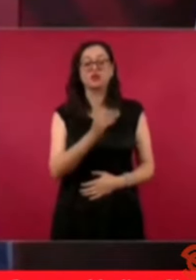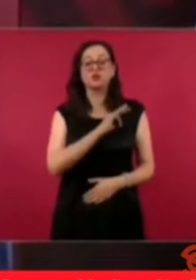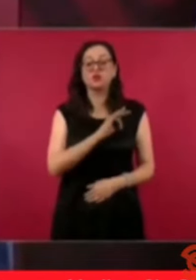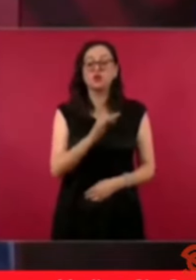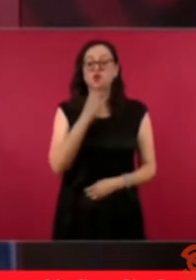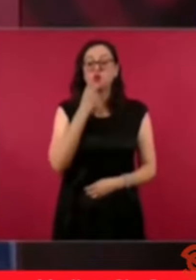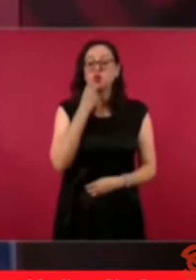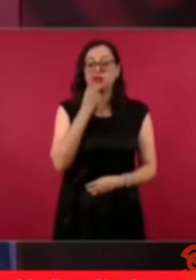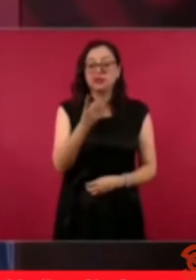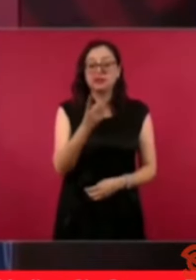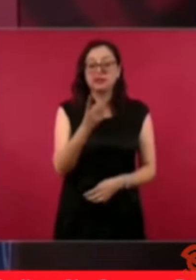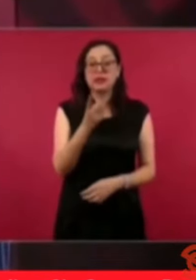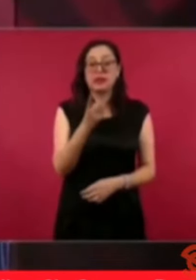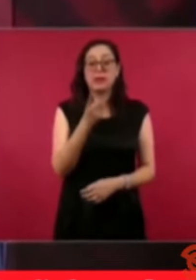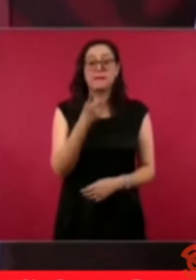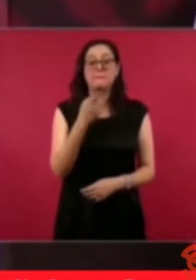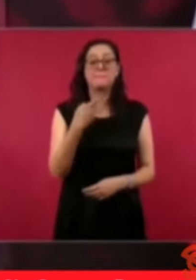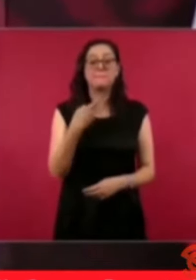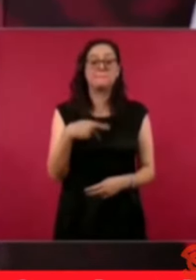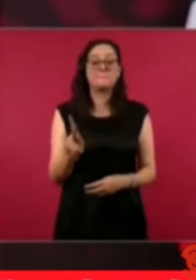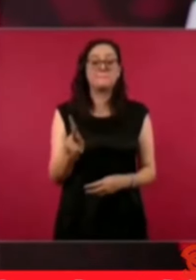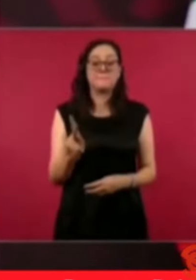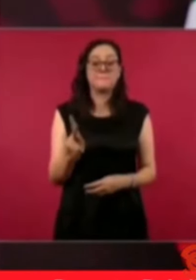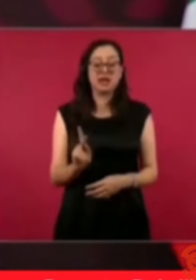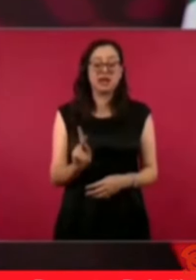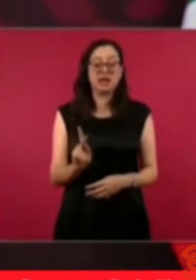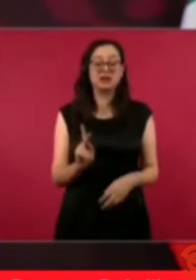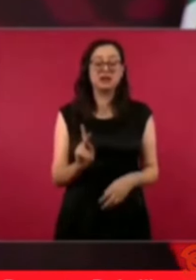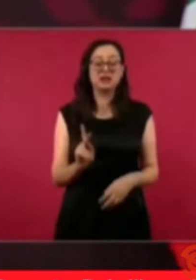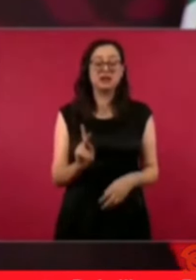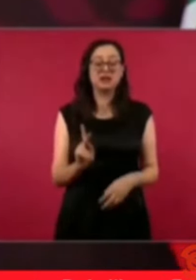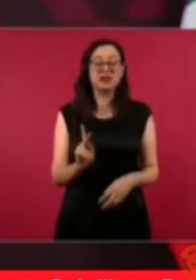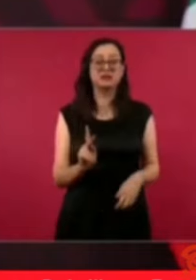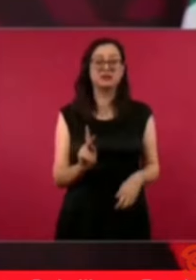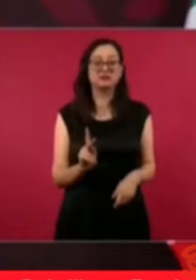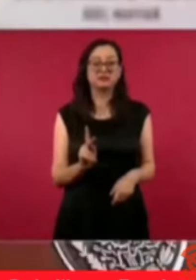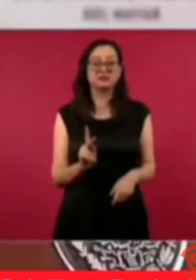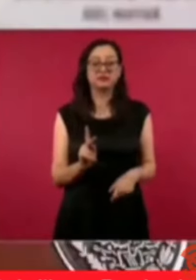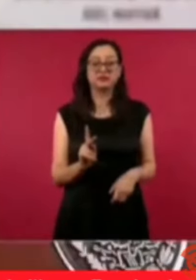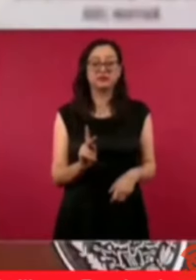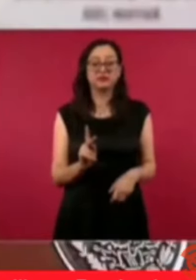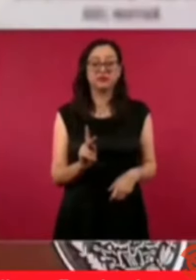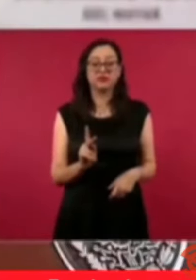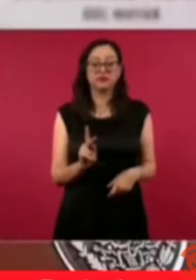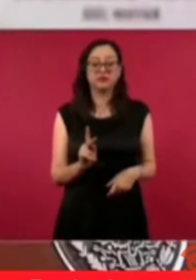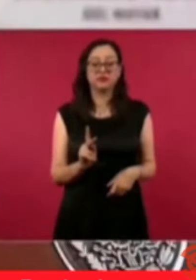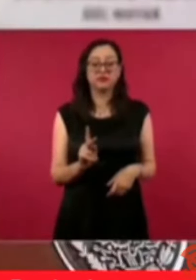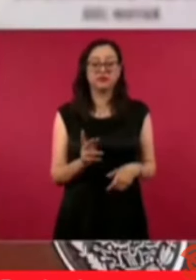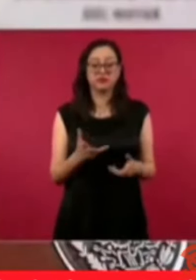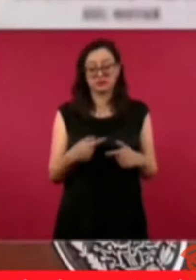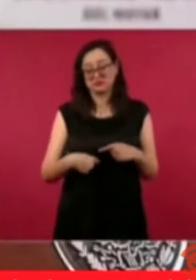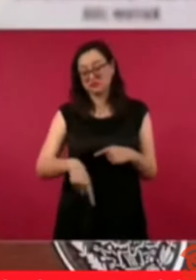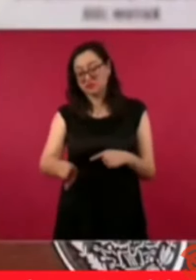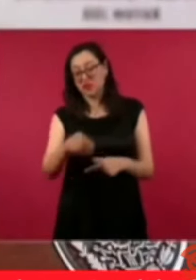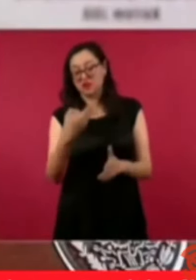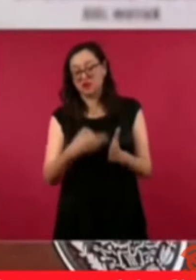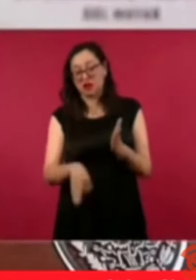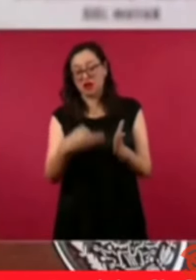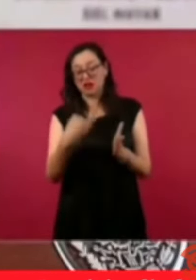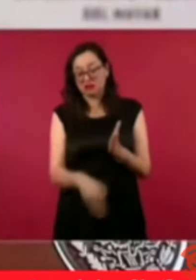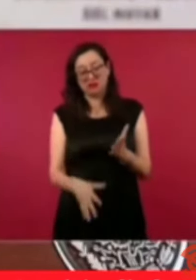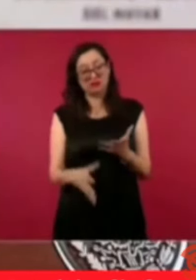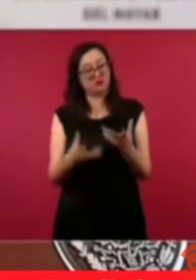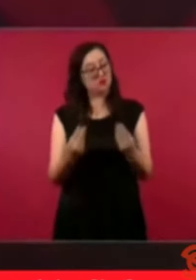esperar, porque van a salir muchas cosas. Pero mire,